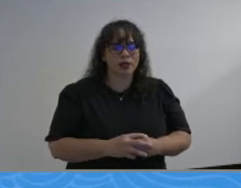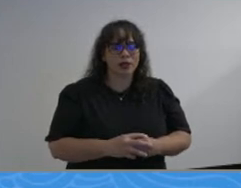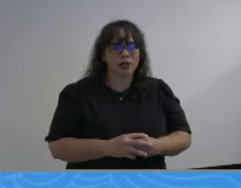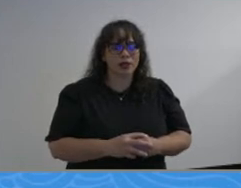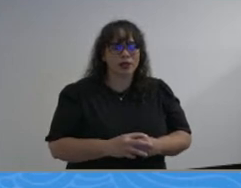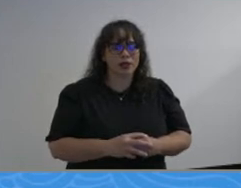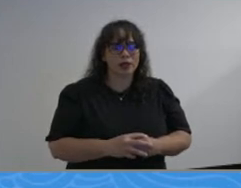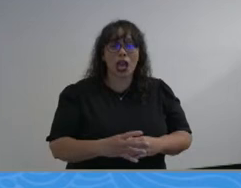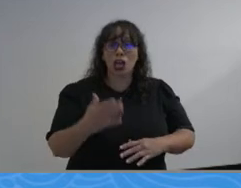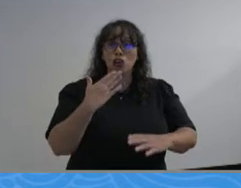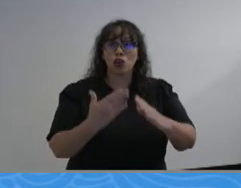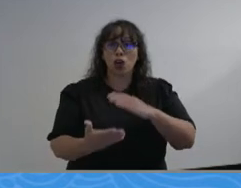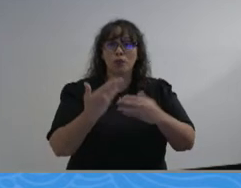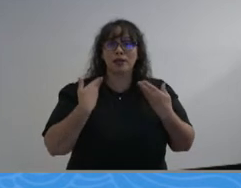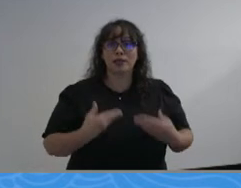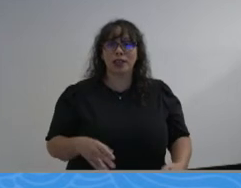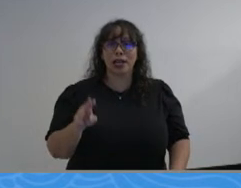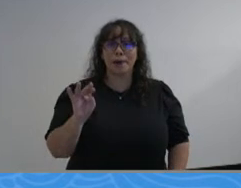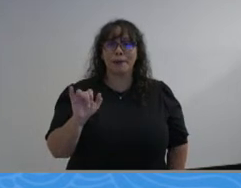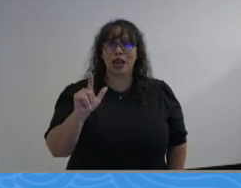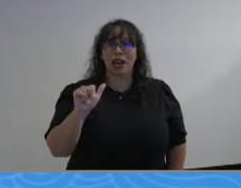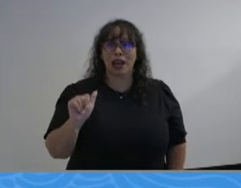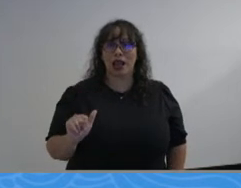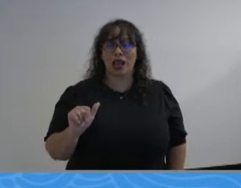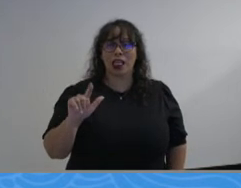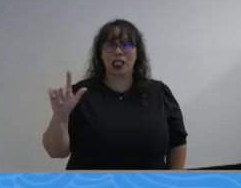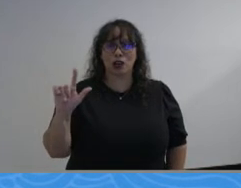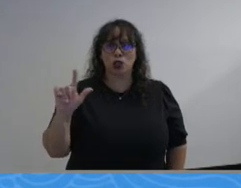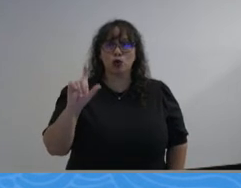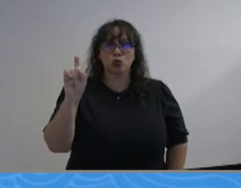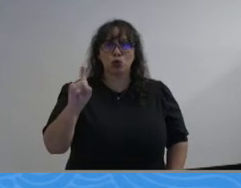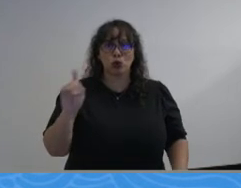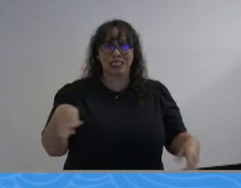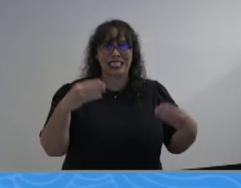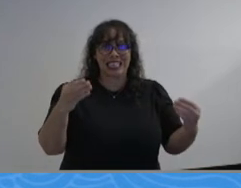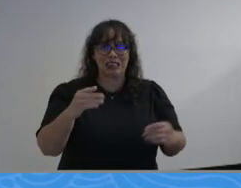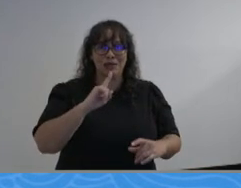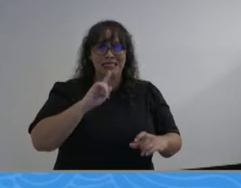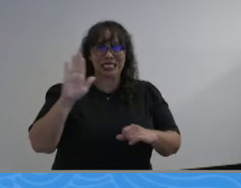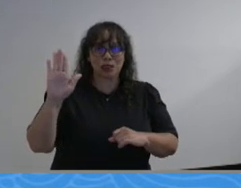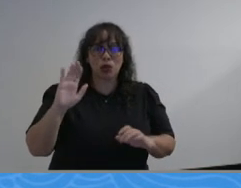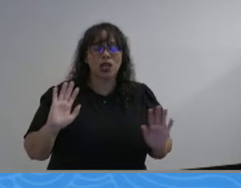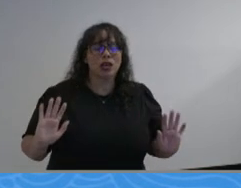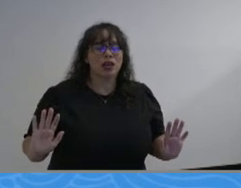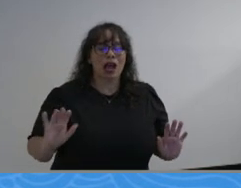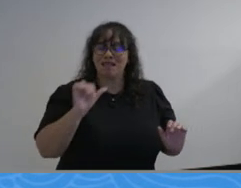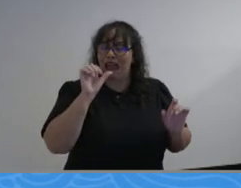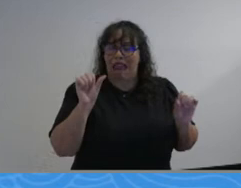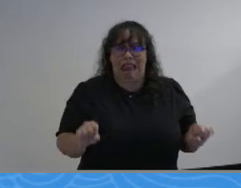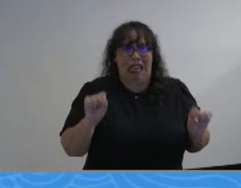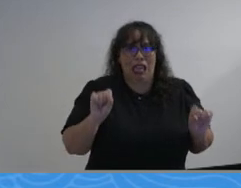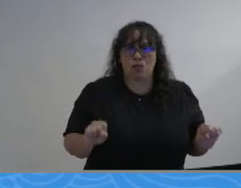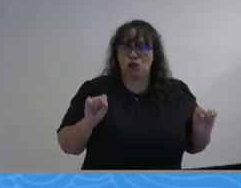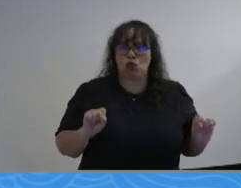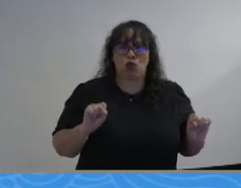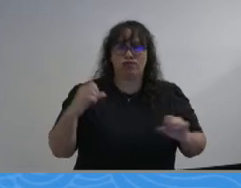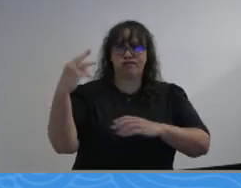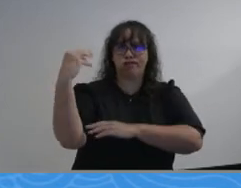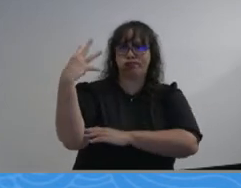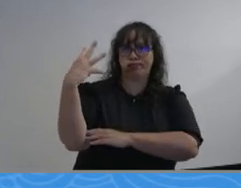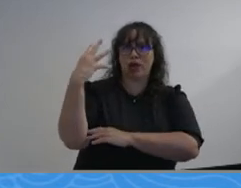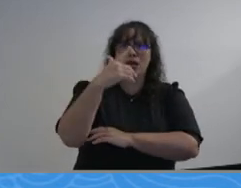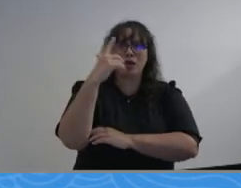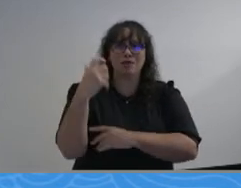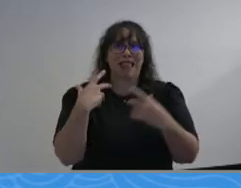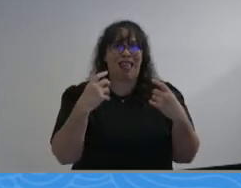gracias. Good morning, my name is María Loesa, and I was supposed to give my testimony. I'm not able to turn on my camera